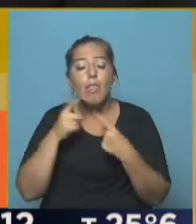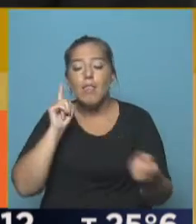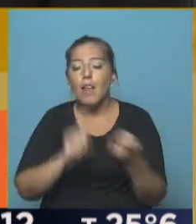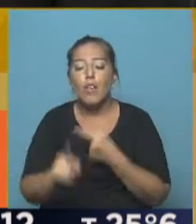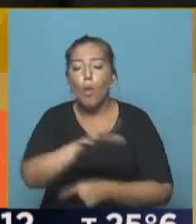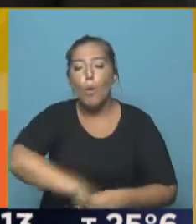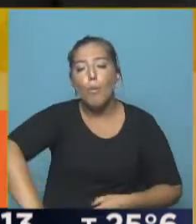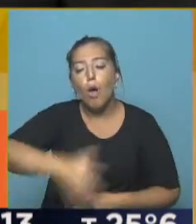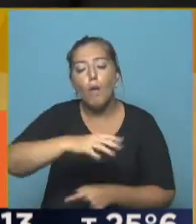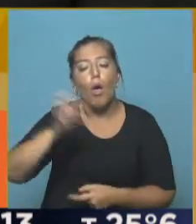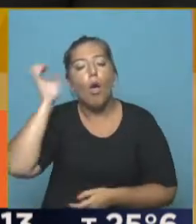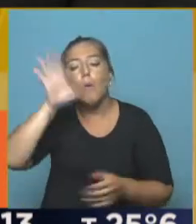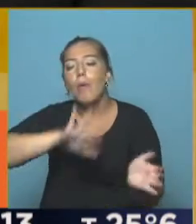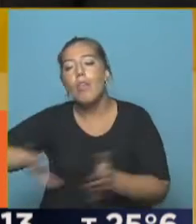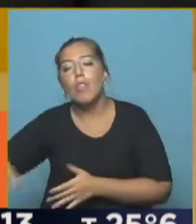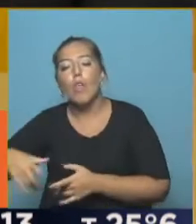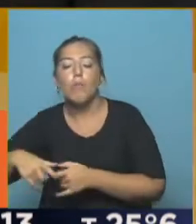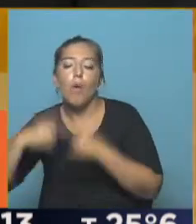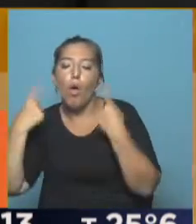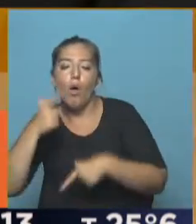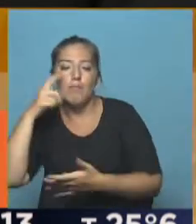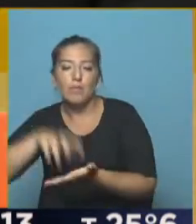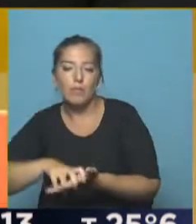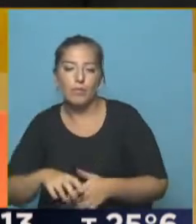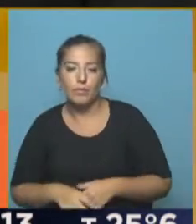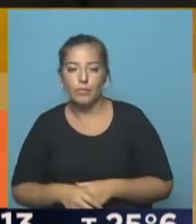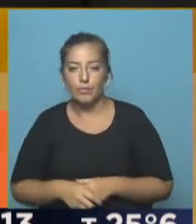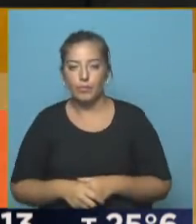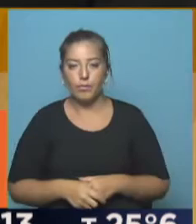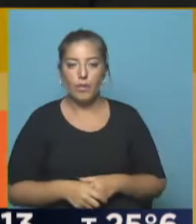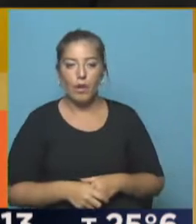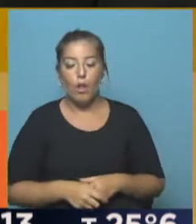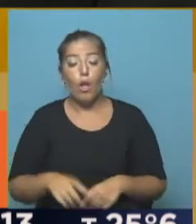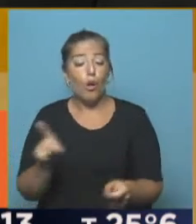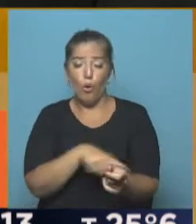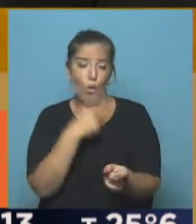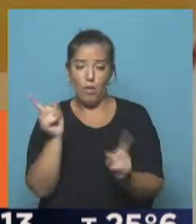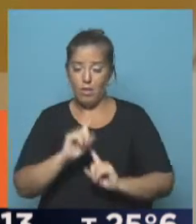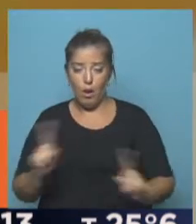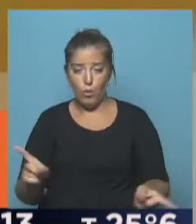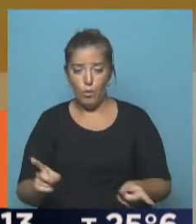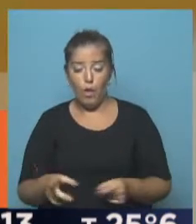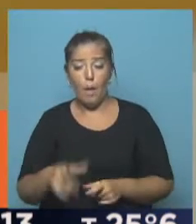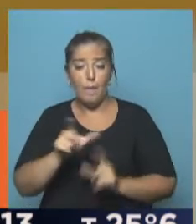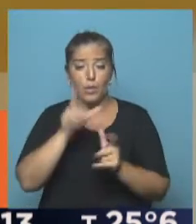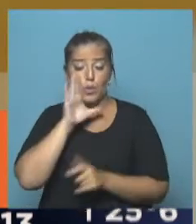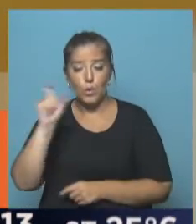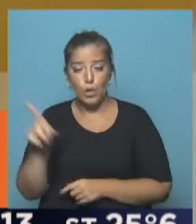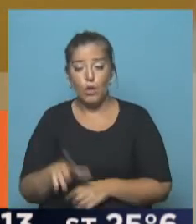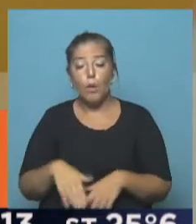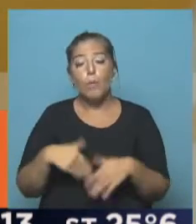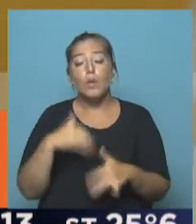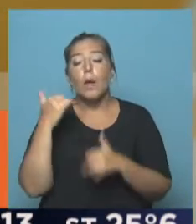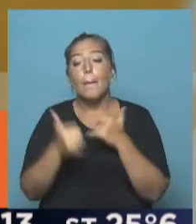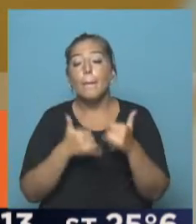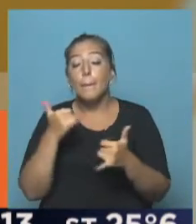pueblo, salteándose las instancias institucionales? ¿Es posible esto? No están acostumbrados los norteamericanos a esto. No están, y esto es lo que explica la tapa y